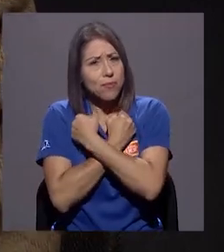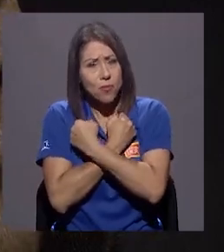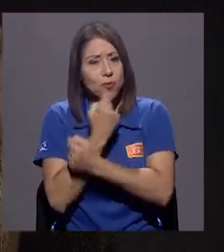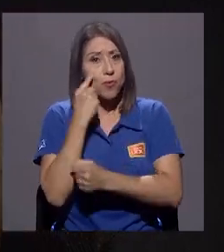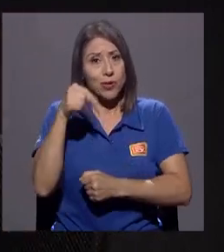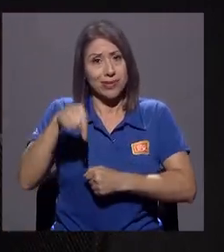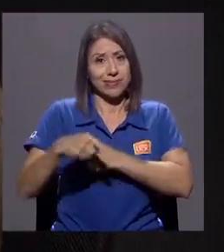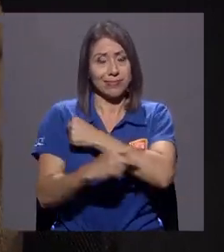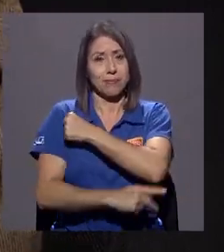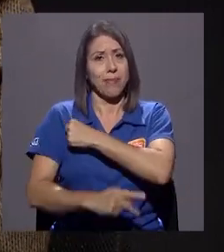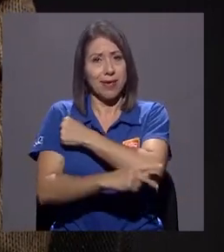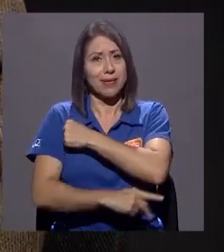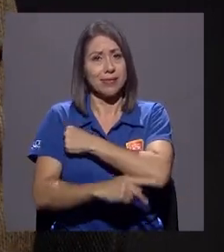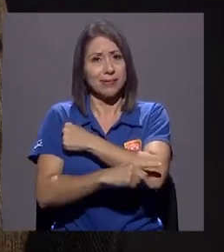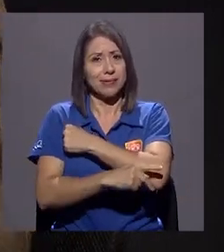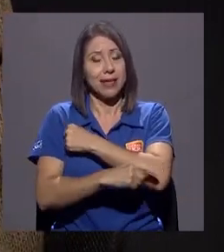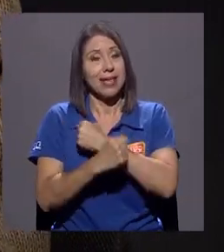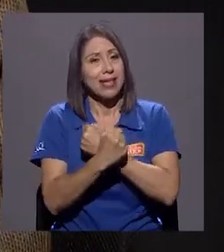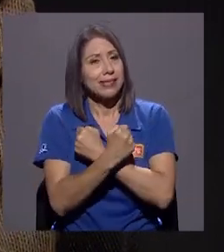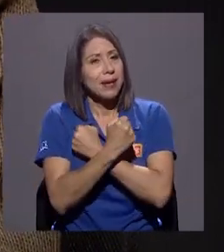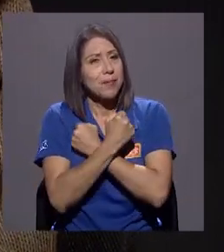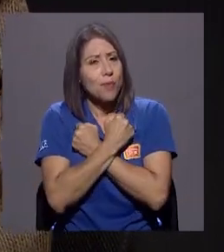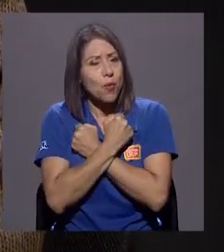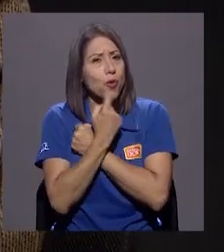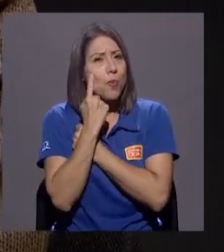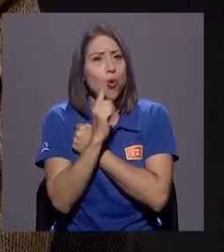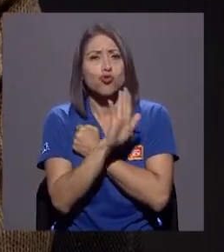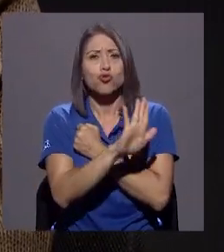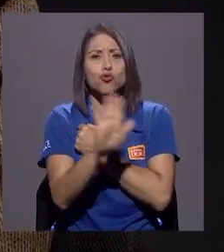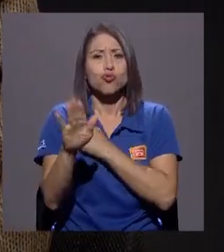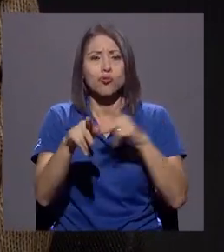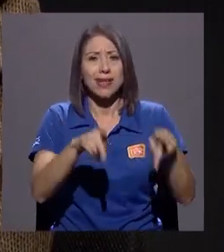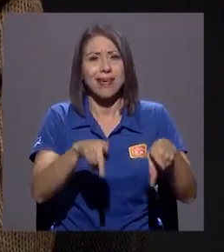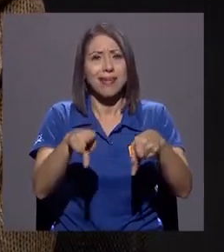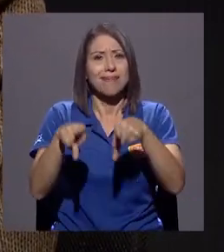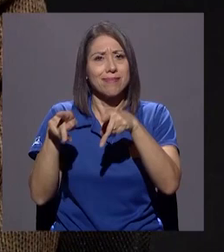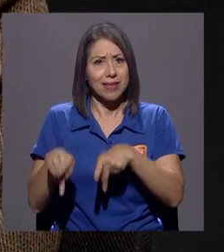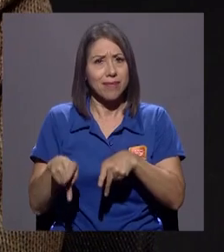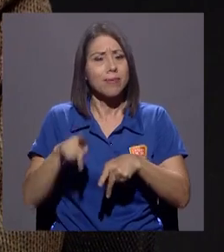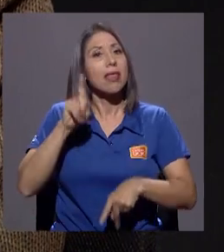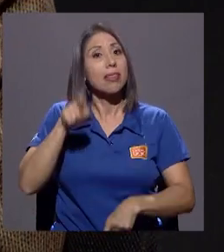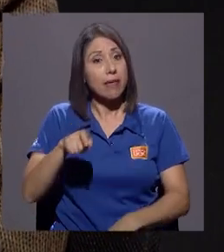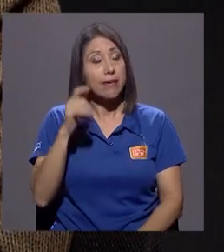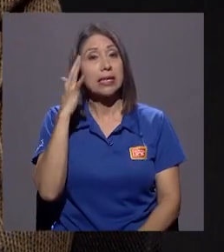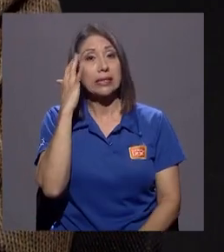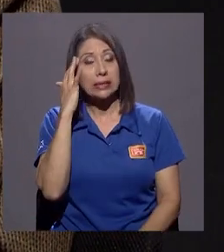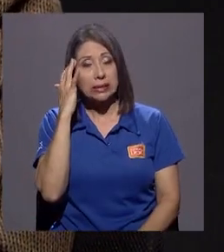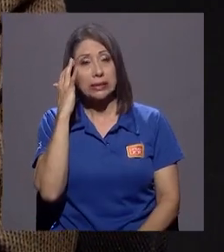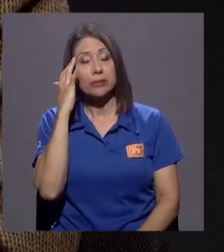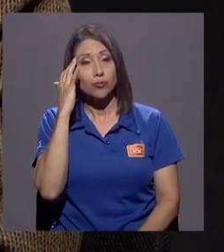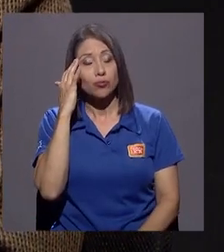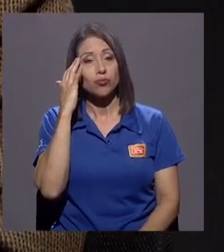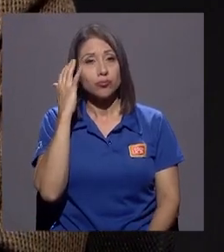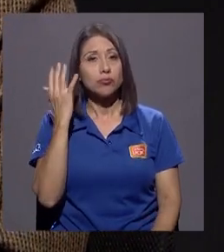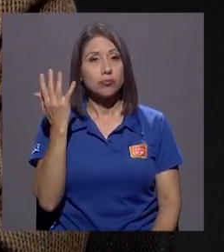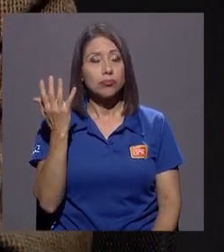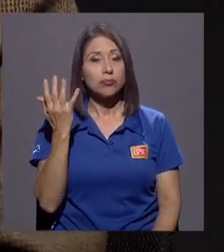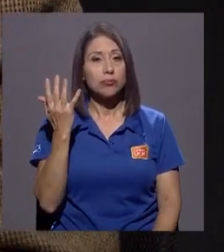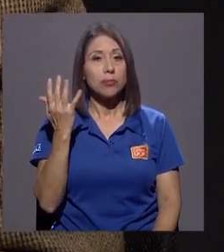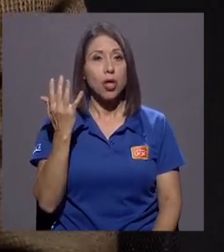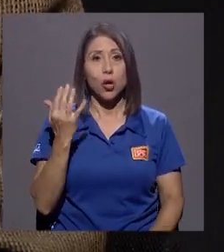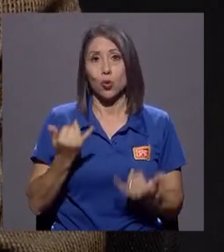país que es amor por su gente de manera principal tiene que estar preocupado lo que